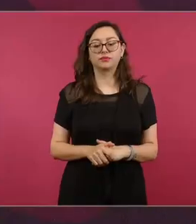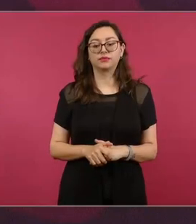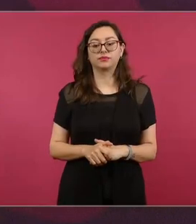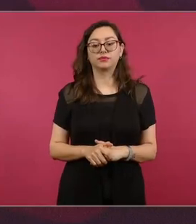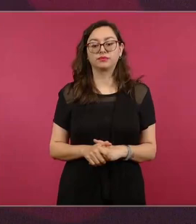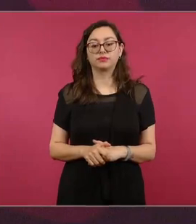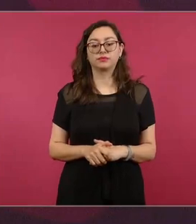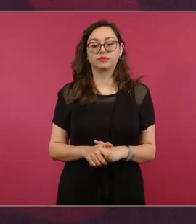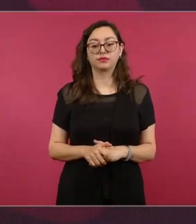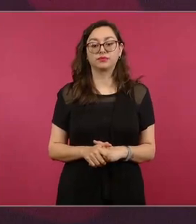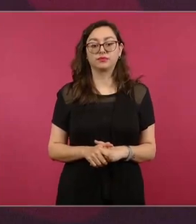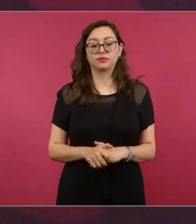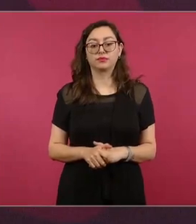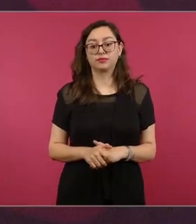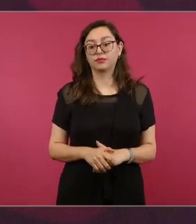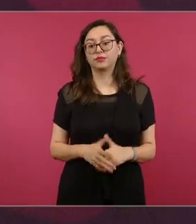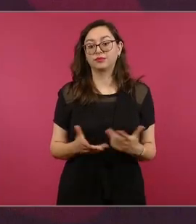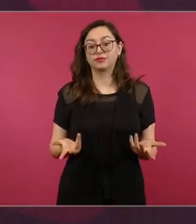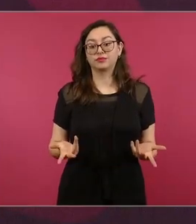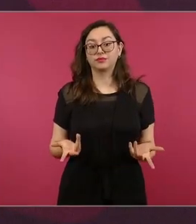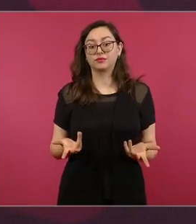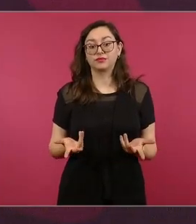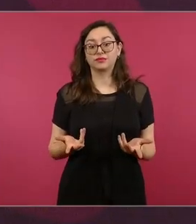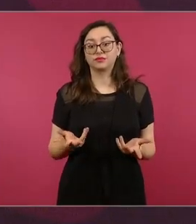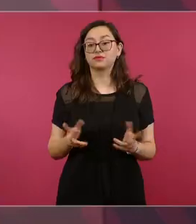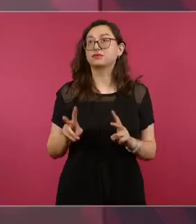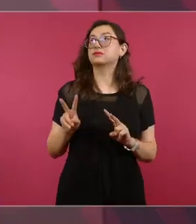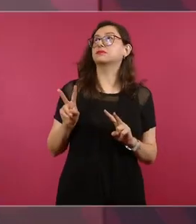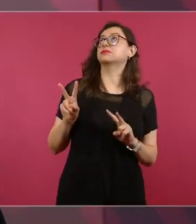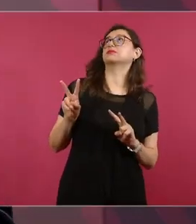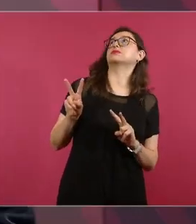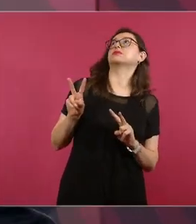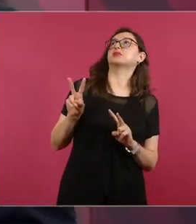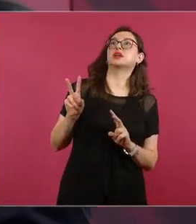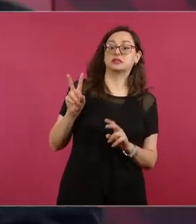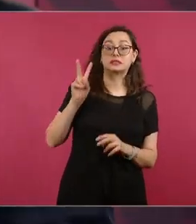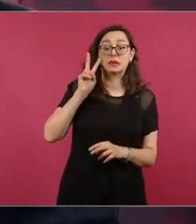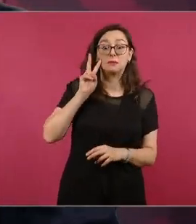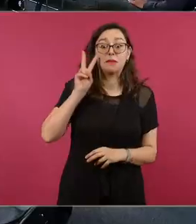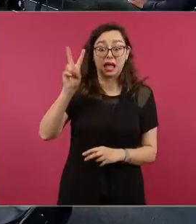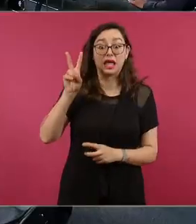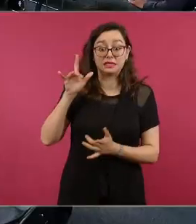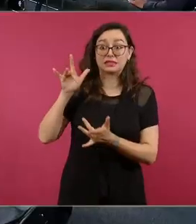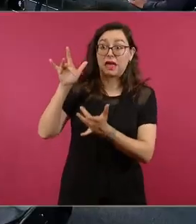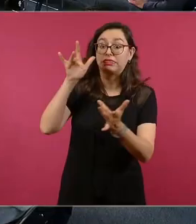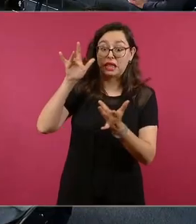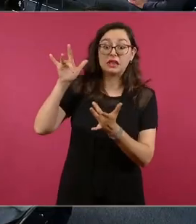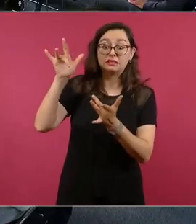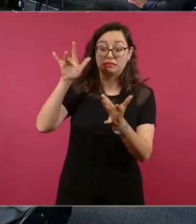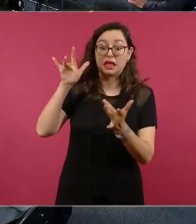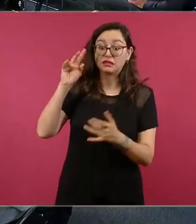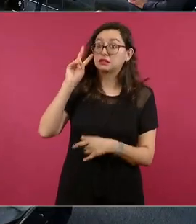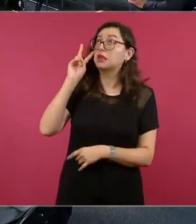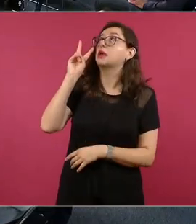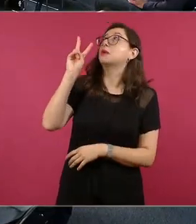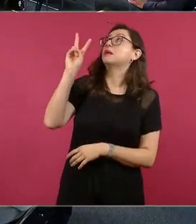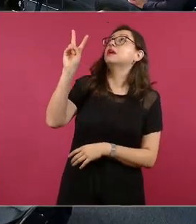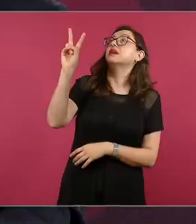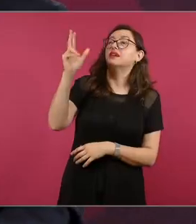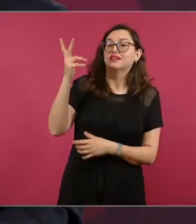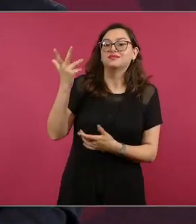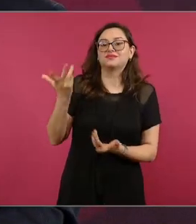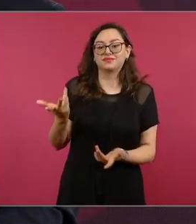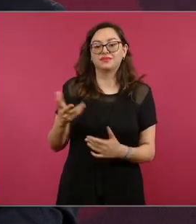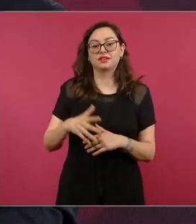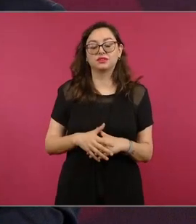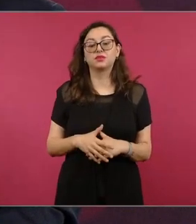pero era pues todo un espectáculo entonces sí el día ocho